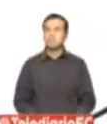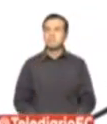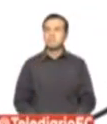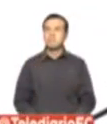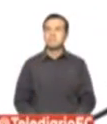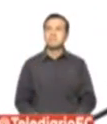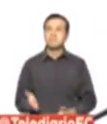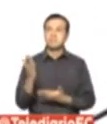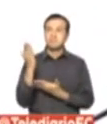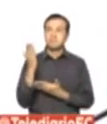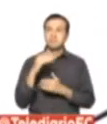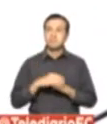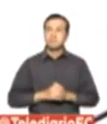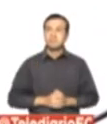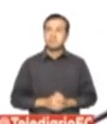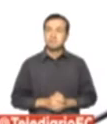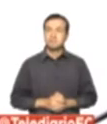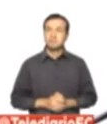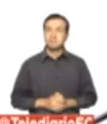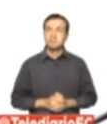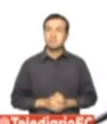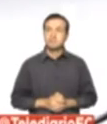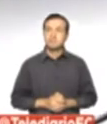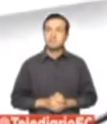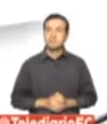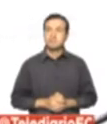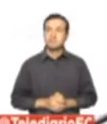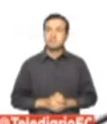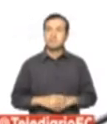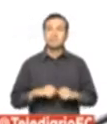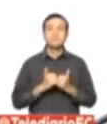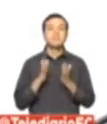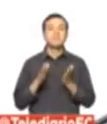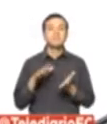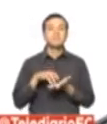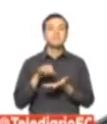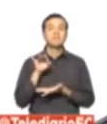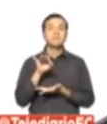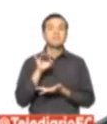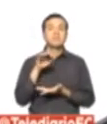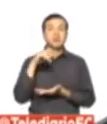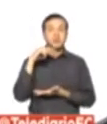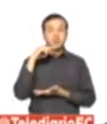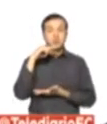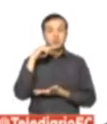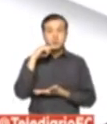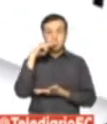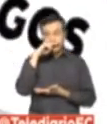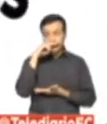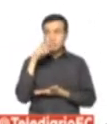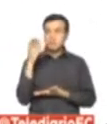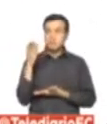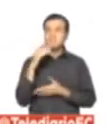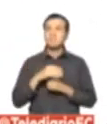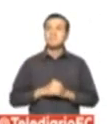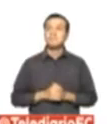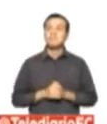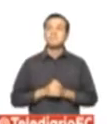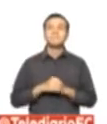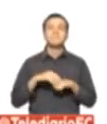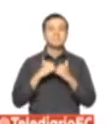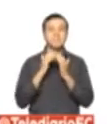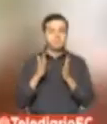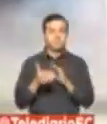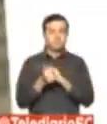Franco Romero, asambleísta por la provincia de El Oro. Freddy Alarcón, representante por Sucumbíos. Washington Paredes, asambleísta